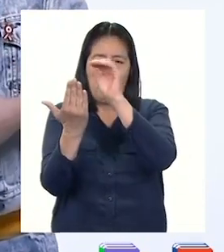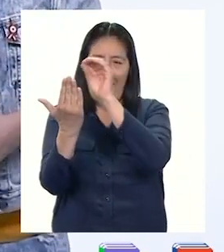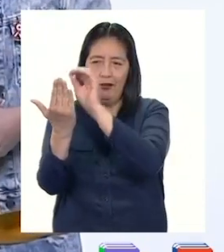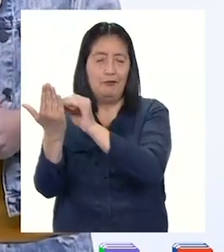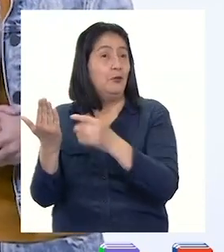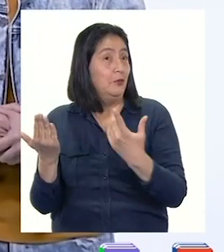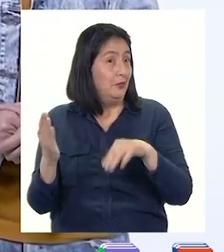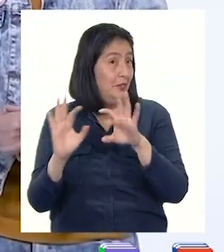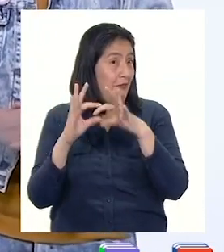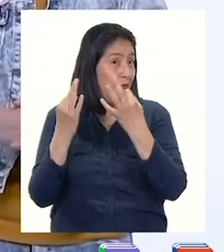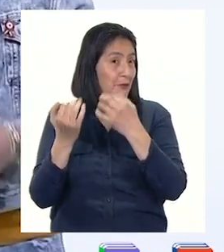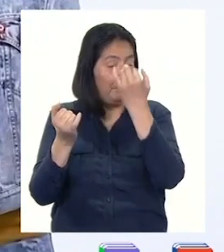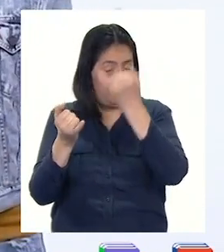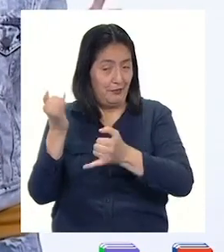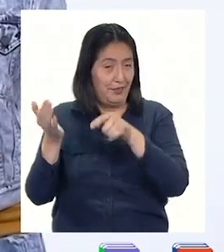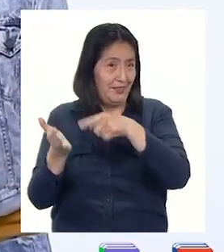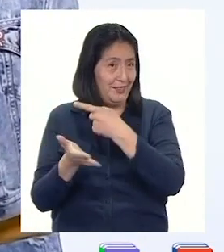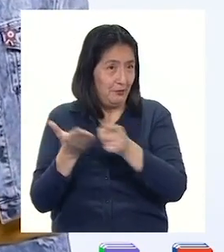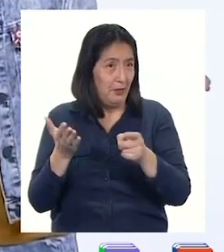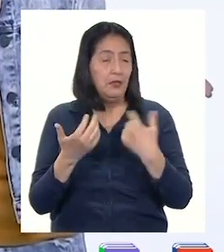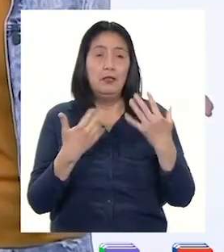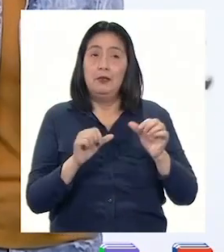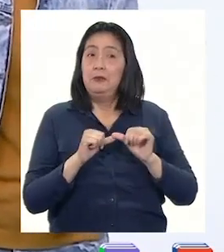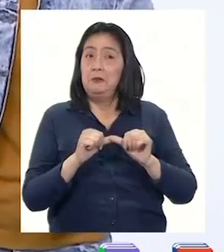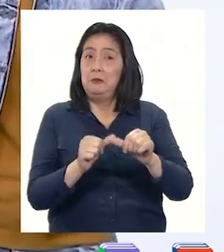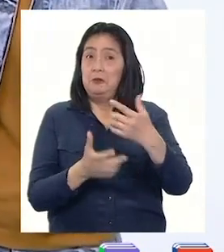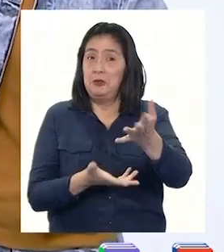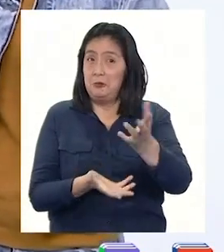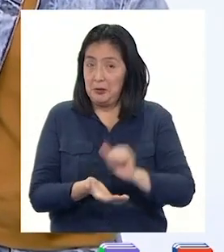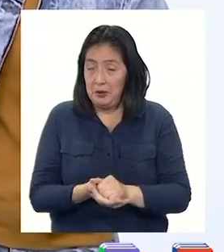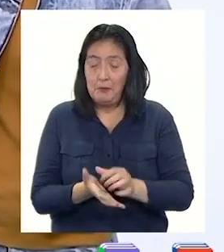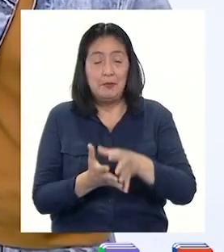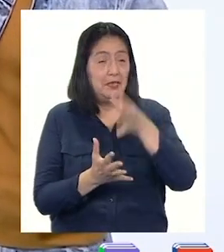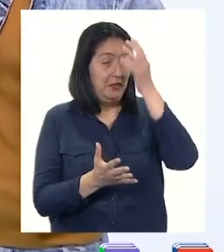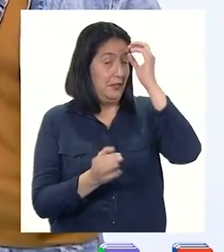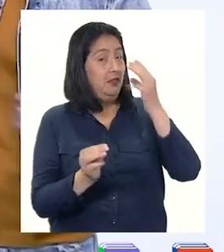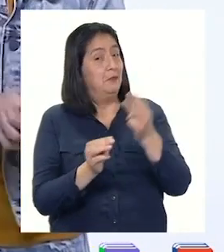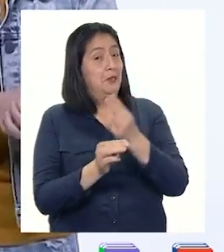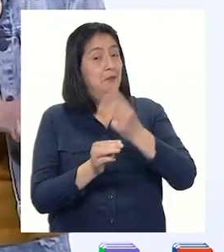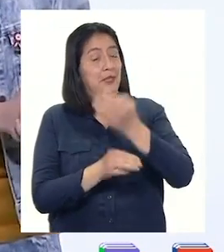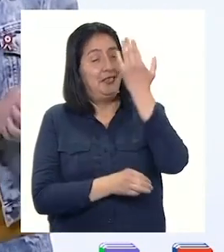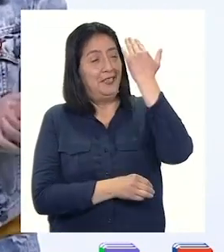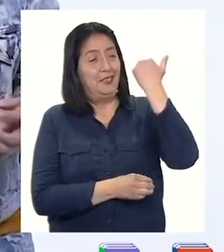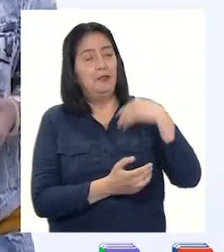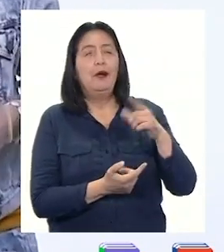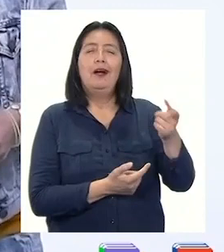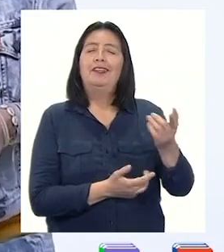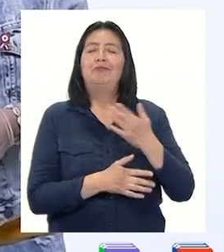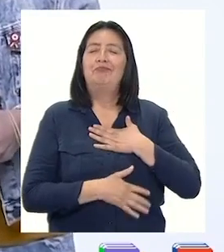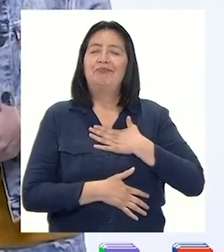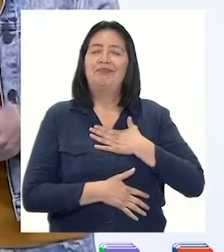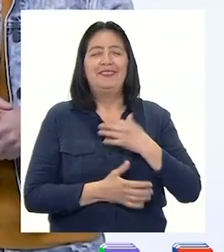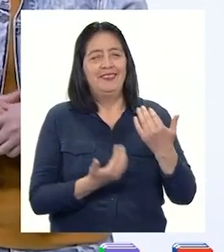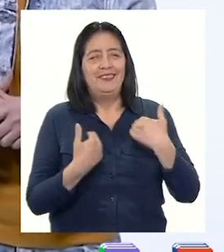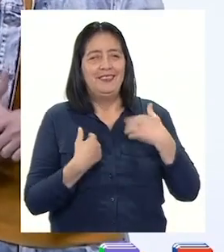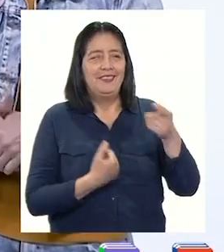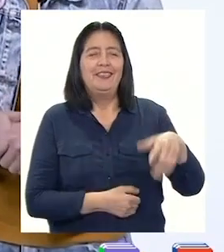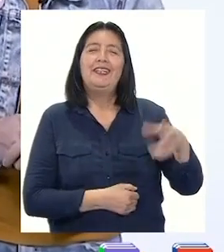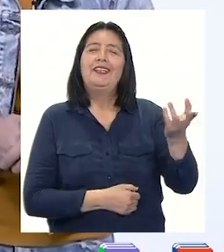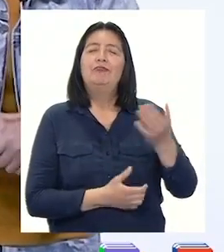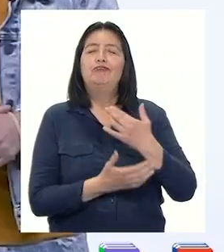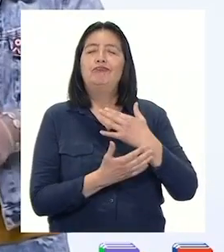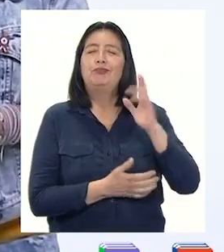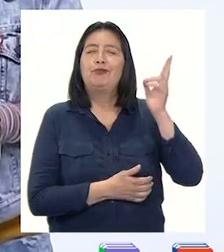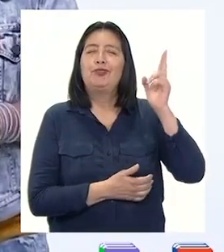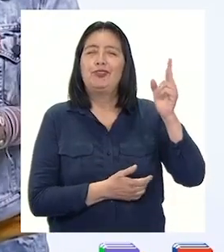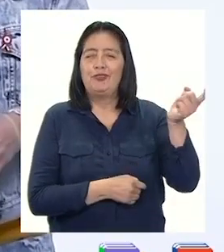el producto final de esta semana. Y para continuar con esta aventura matemática milenaria, tenemos el agrado de contar con la presencia de nuestro